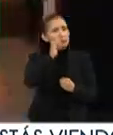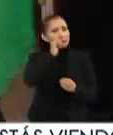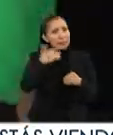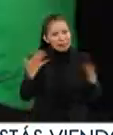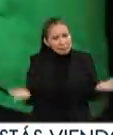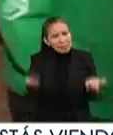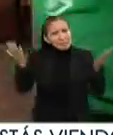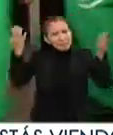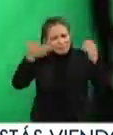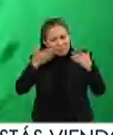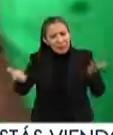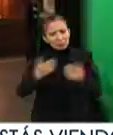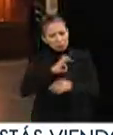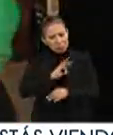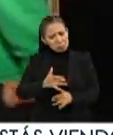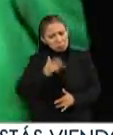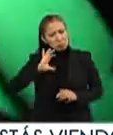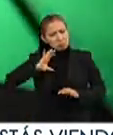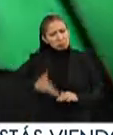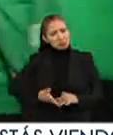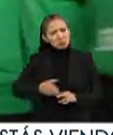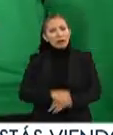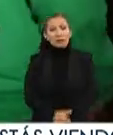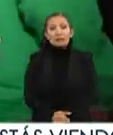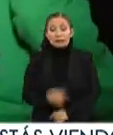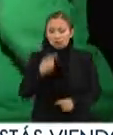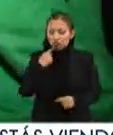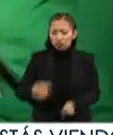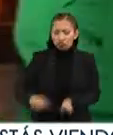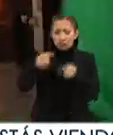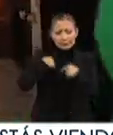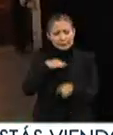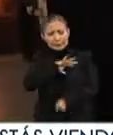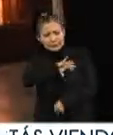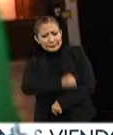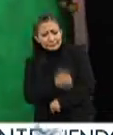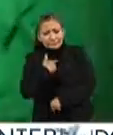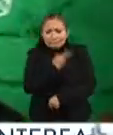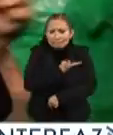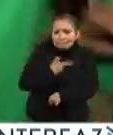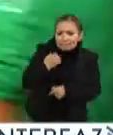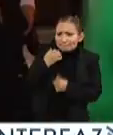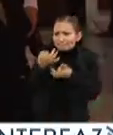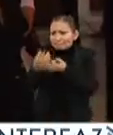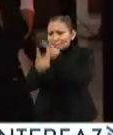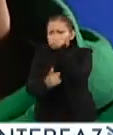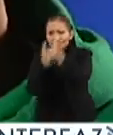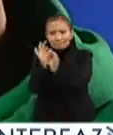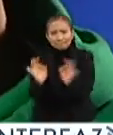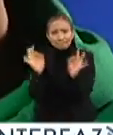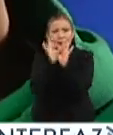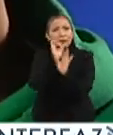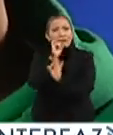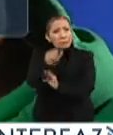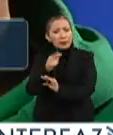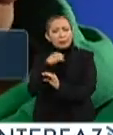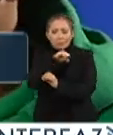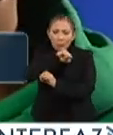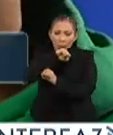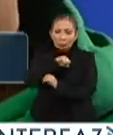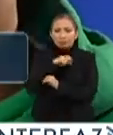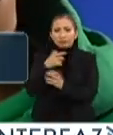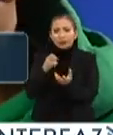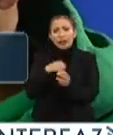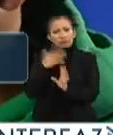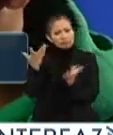han echando porras y sentimos que podemos ganar este torneo. Desde chiquito empieza la pasión por el deporte es algo muy importante también en nuestra vida moral.